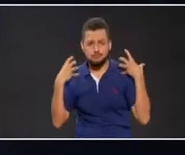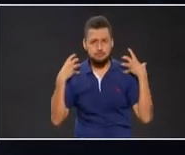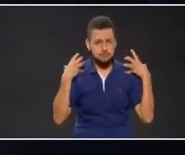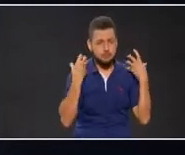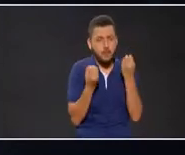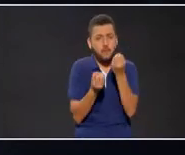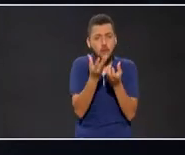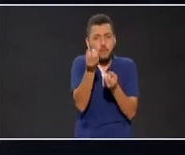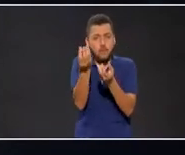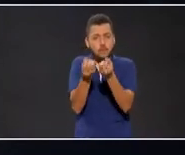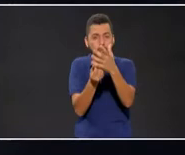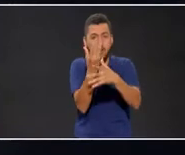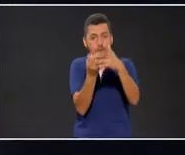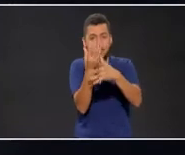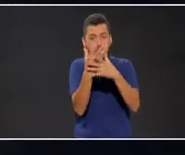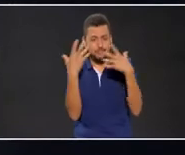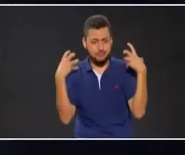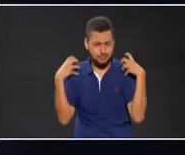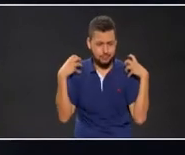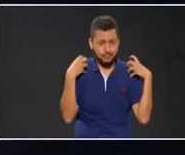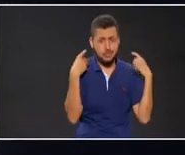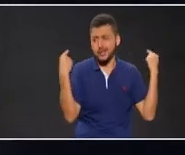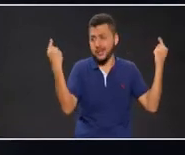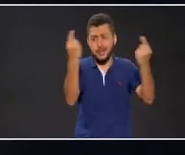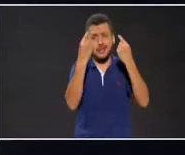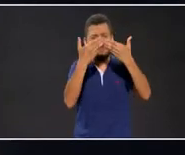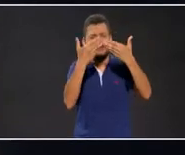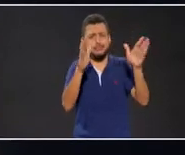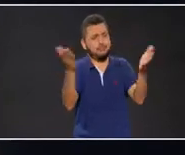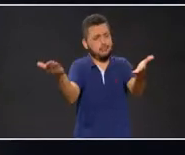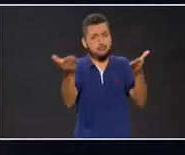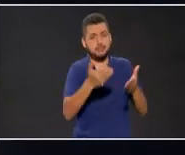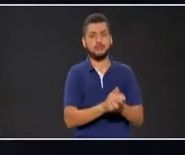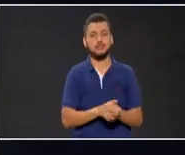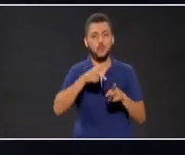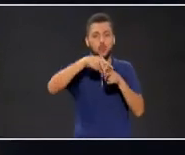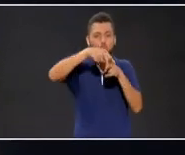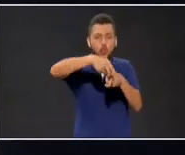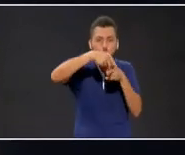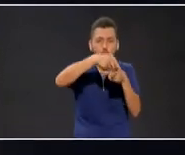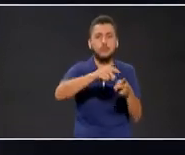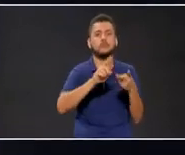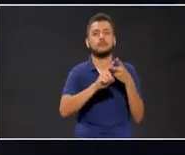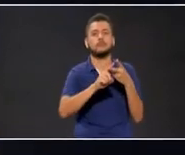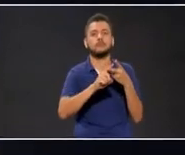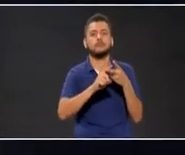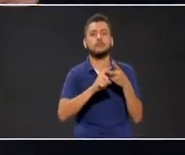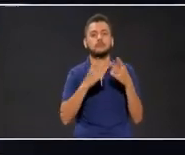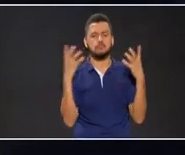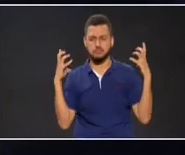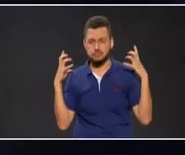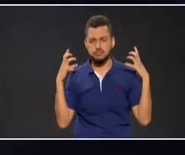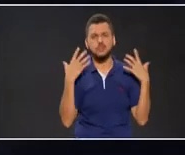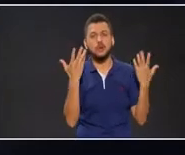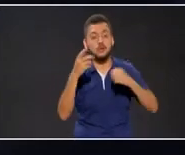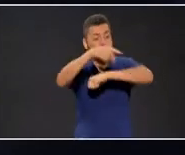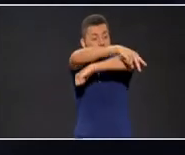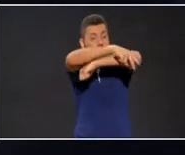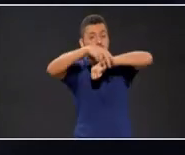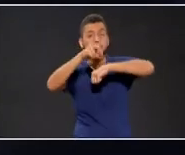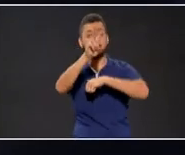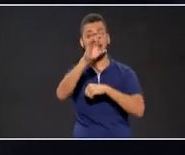arrieros hondas y mulas a las 70 tanto a las 70 por ahora con san juan como las 70 del